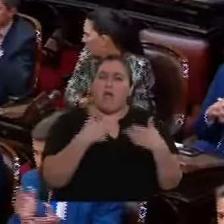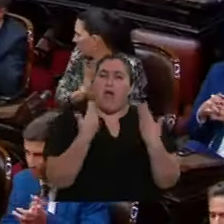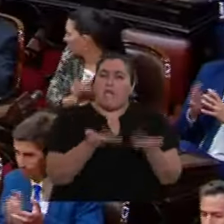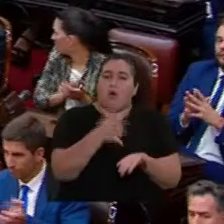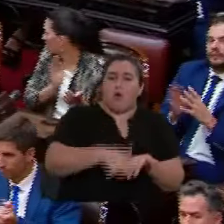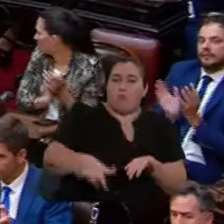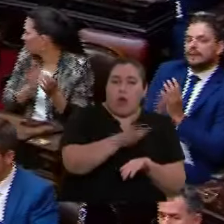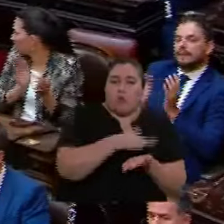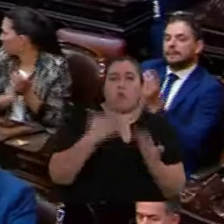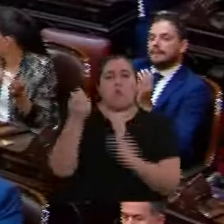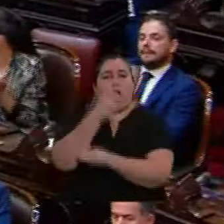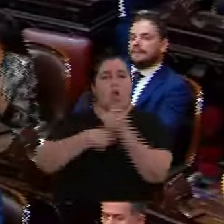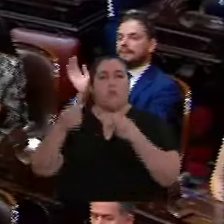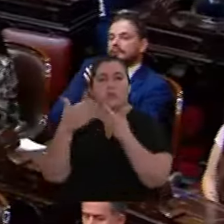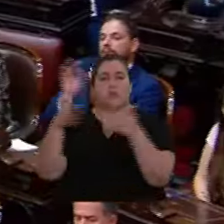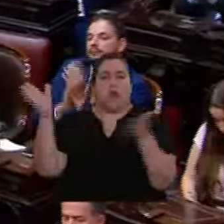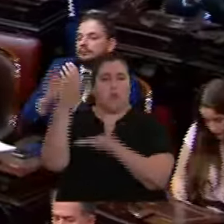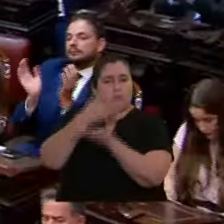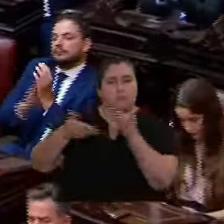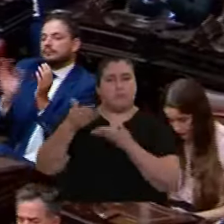comercio.